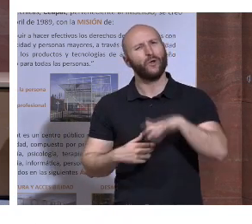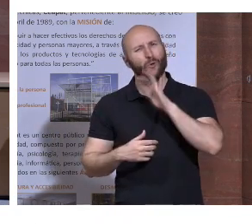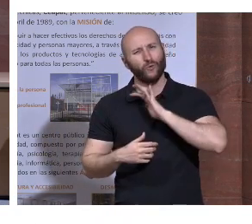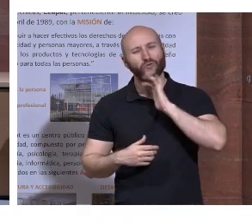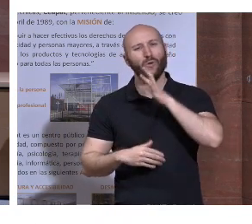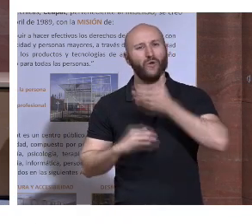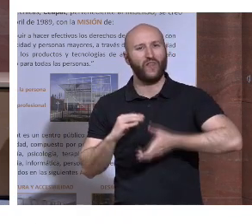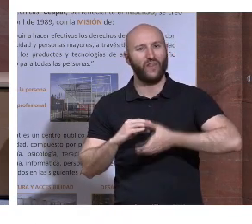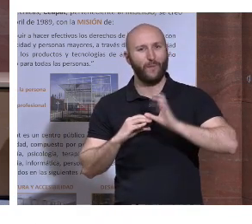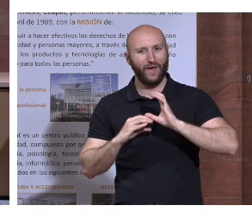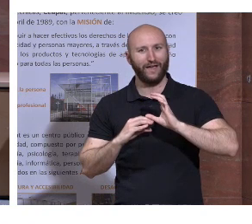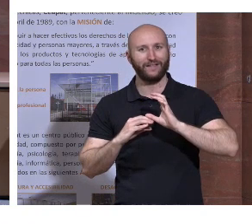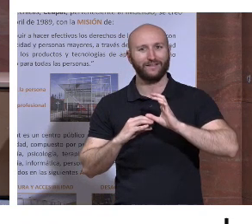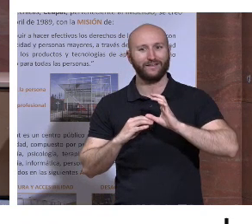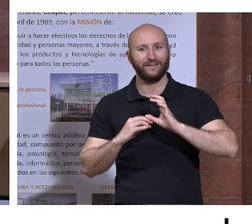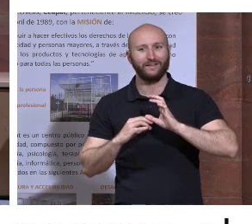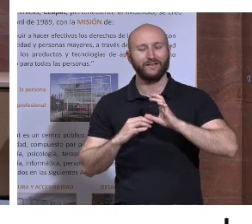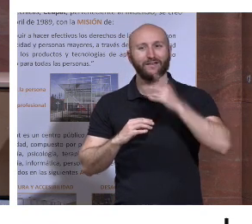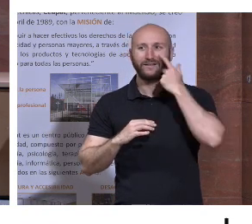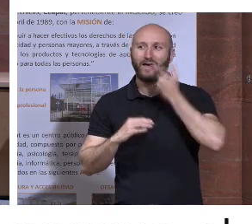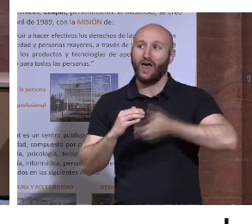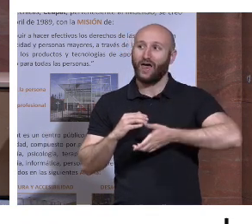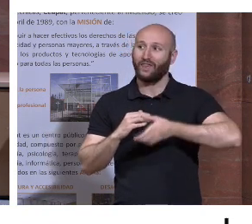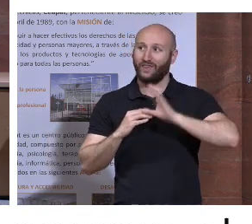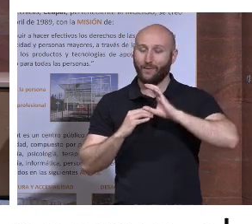CEAPAD, la magia de CEAPAD,